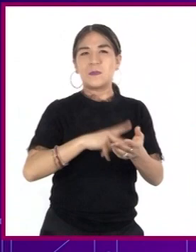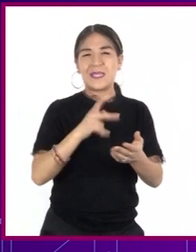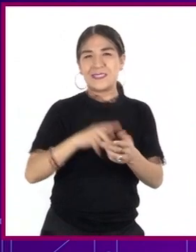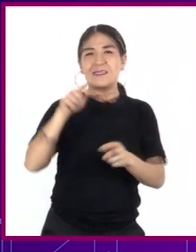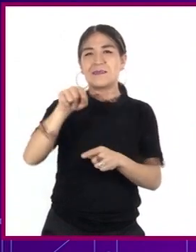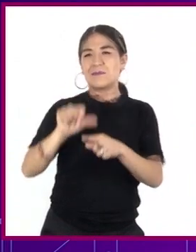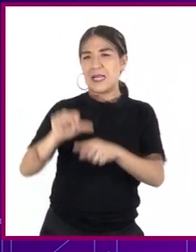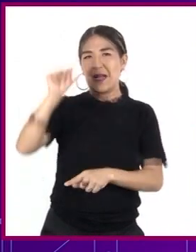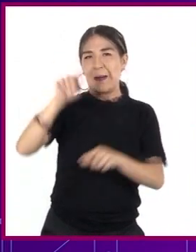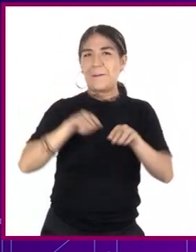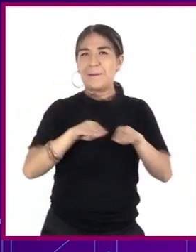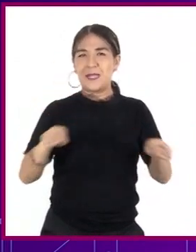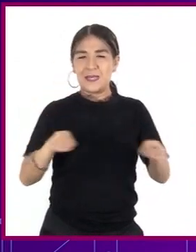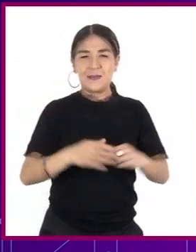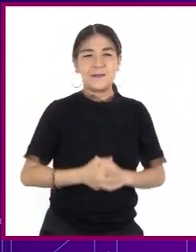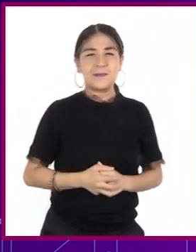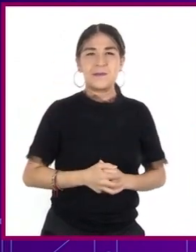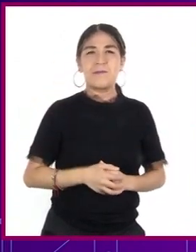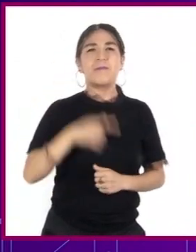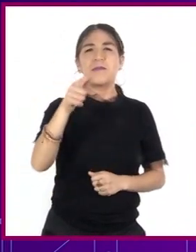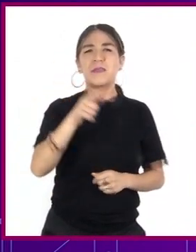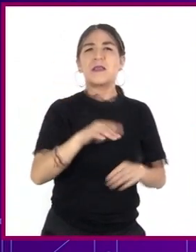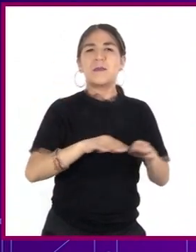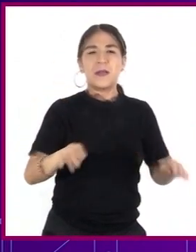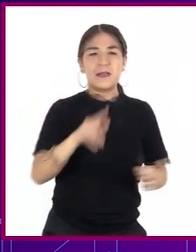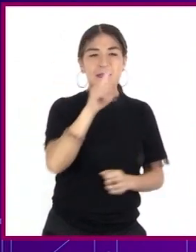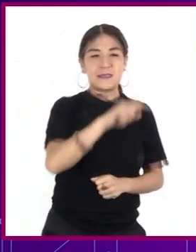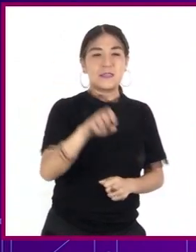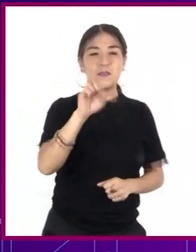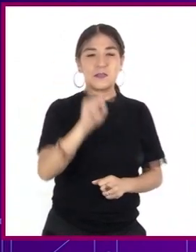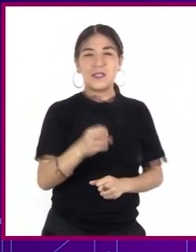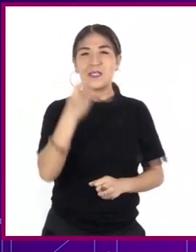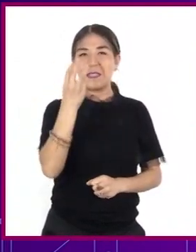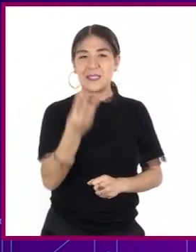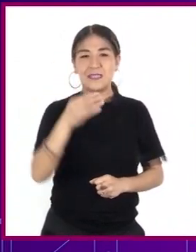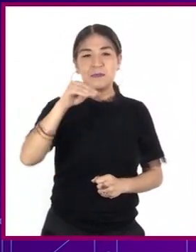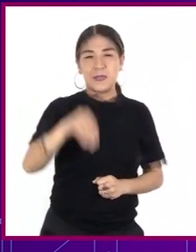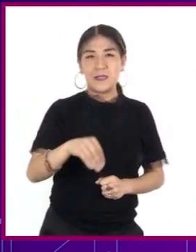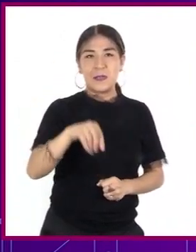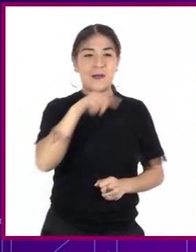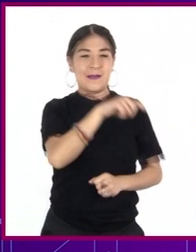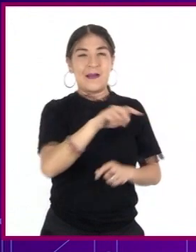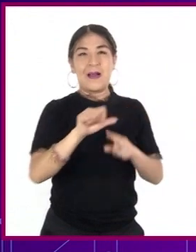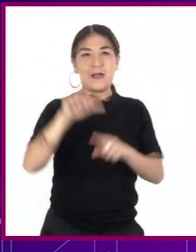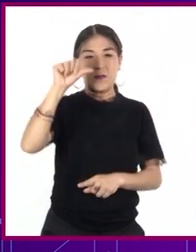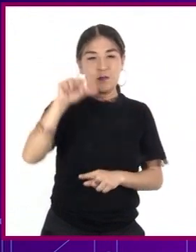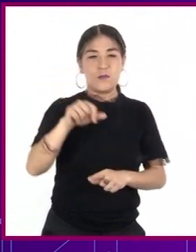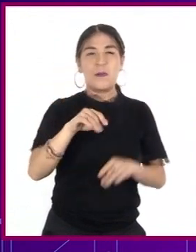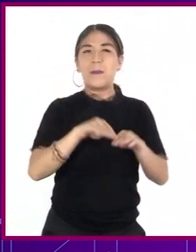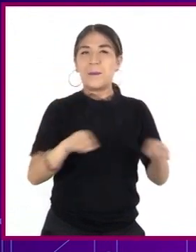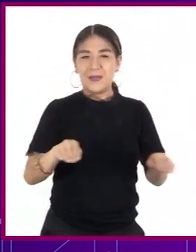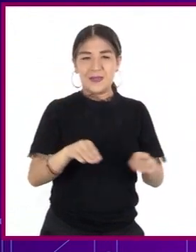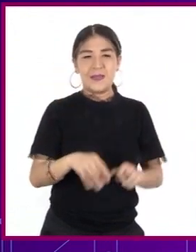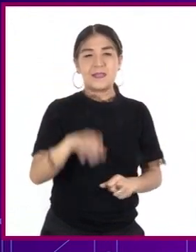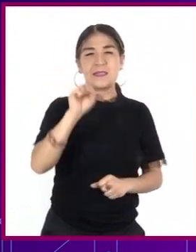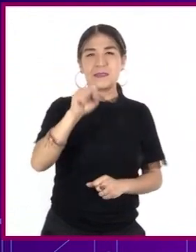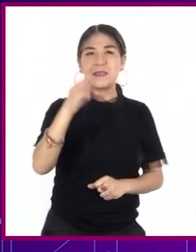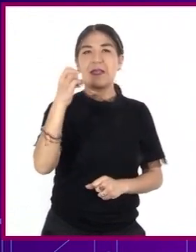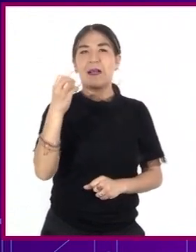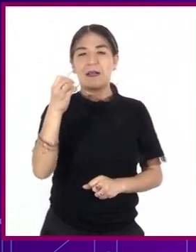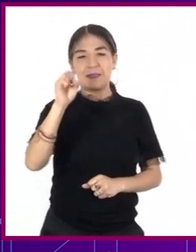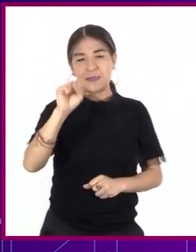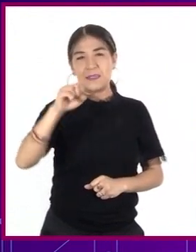altura. Como la base mide 163 metros y la altura mide 60 metros,